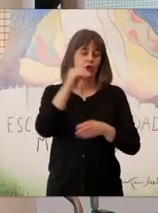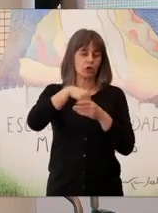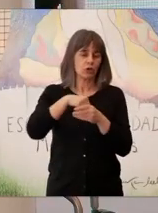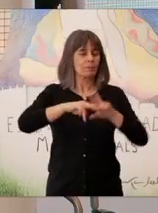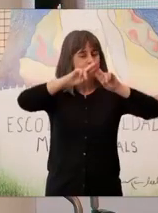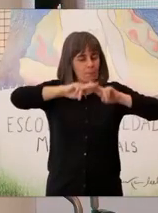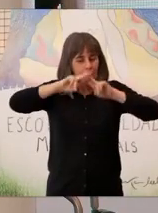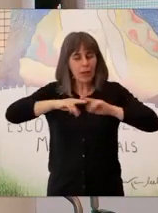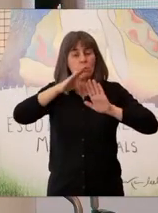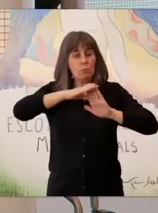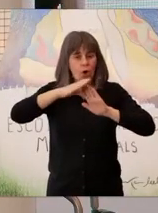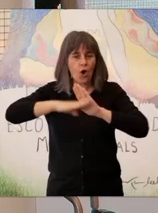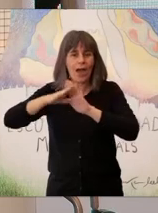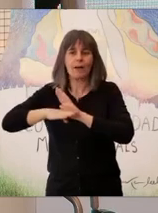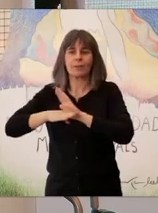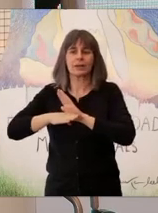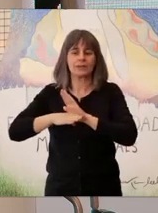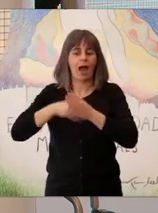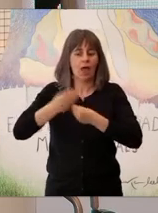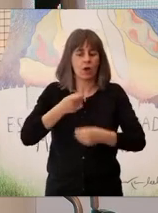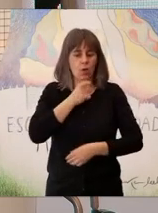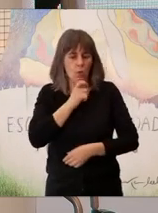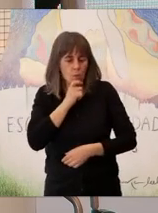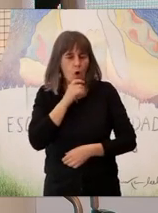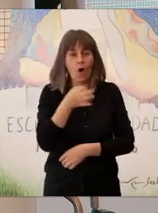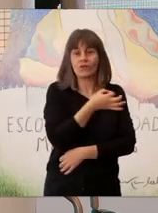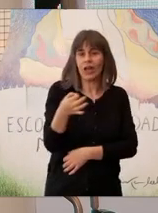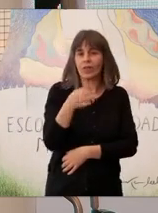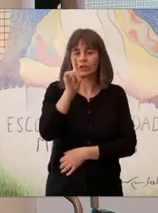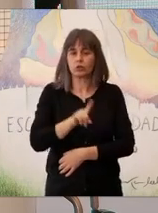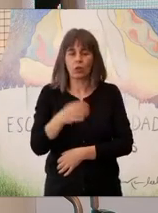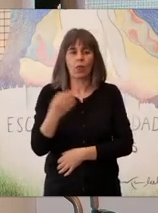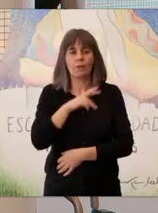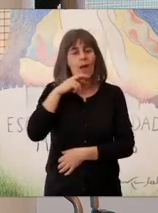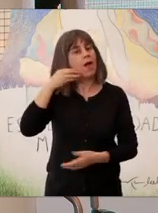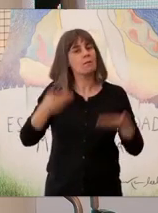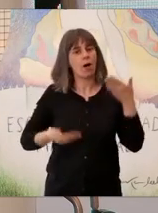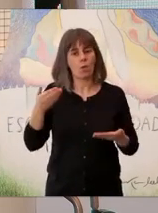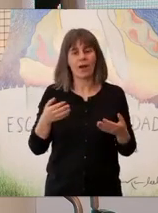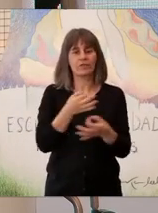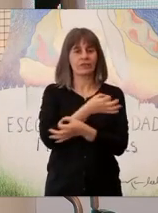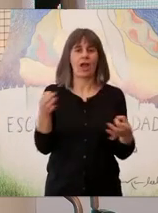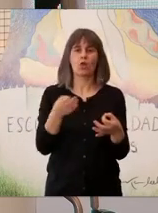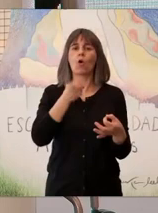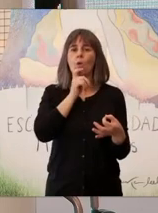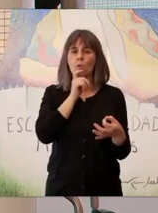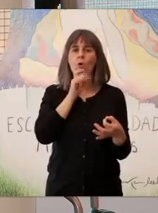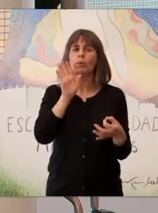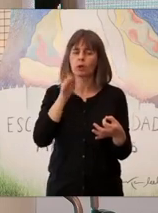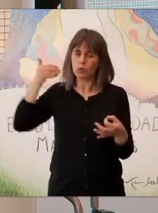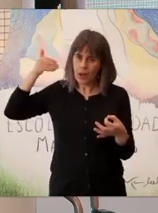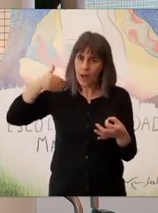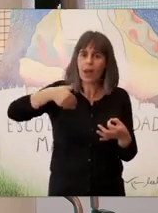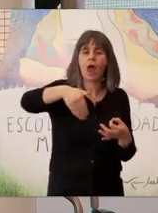están llevando a cabo, qué eficacia tienen y evaluar la eficacia de esos programas, pero a largo plazo,